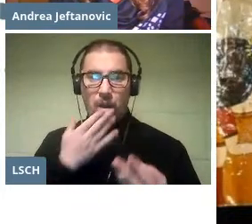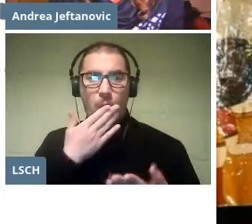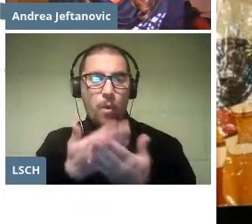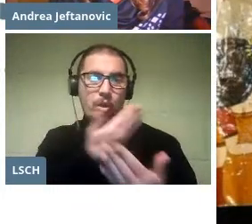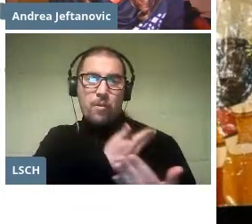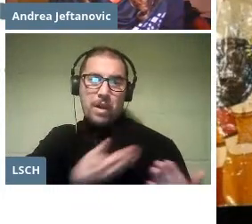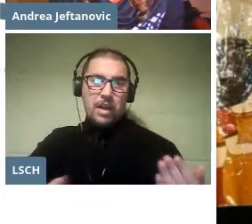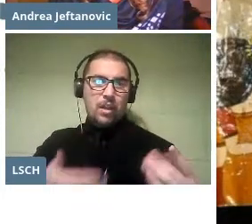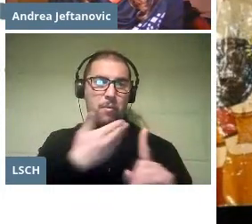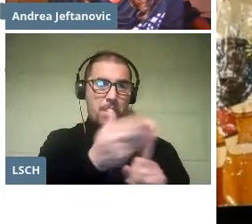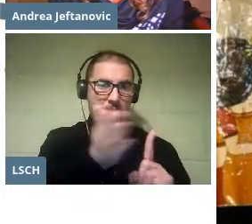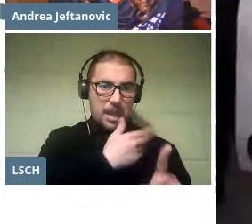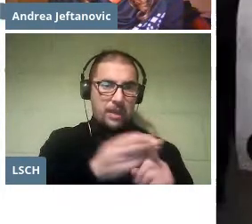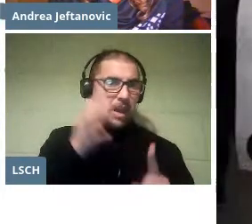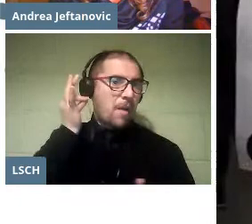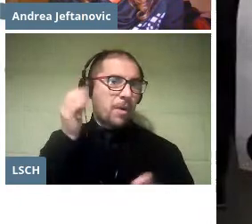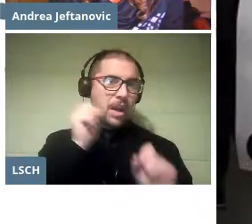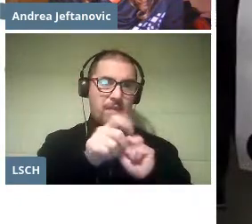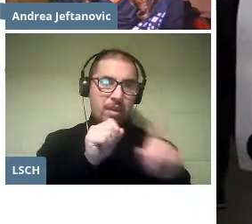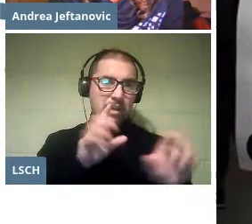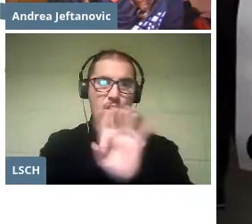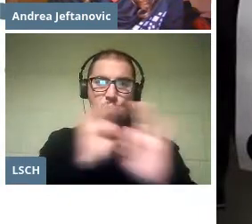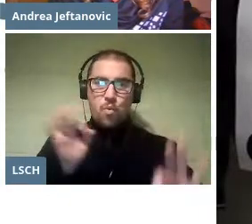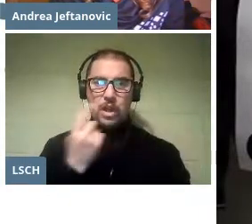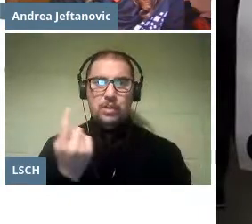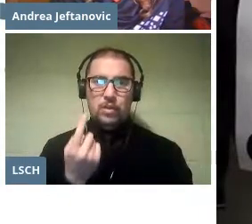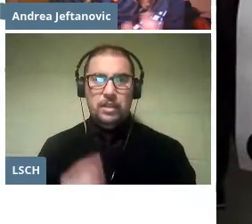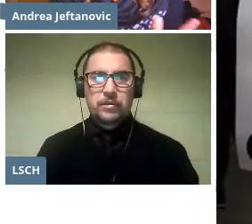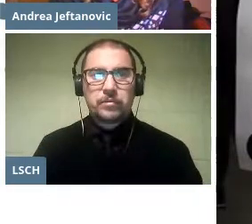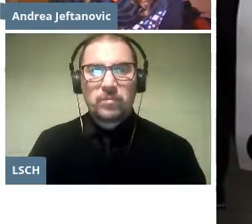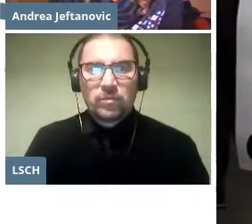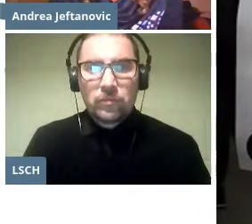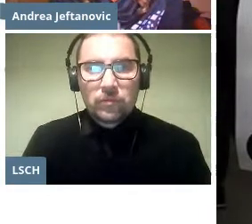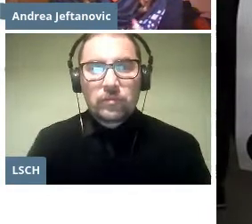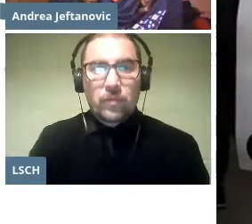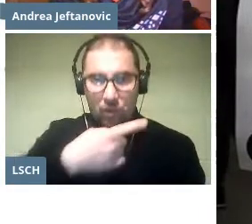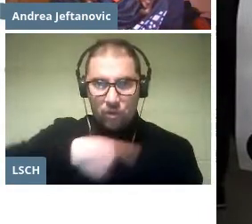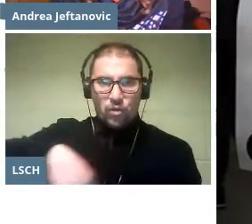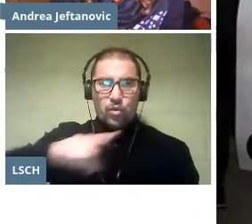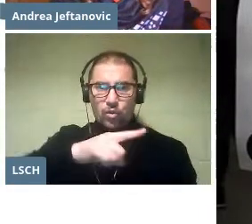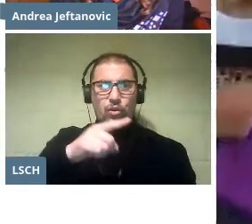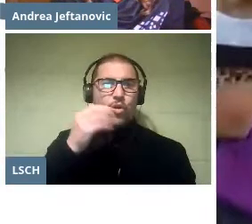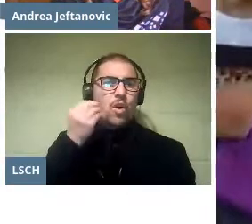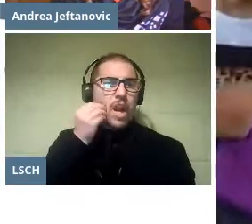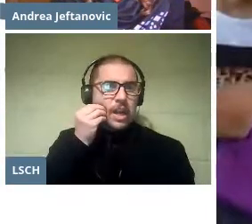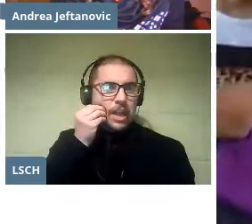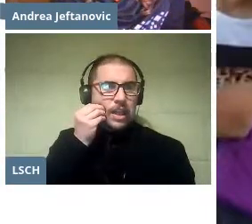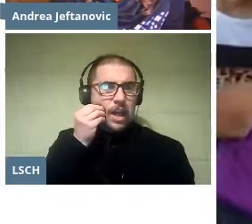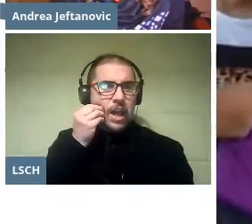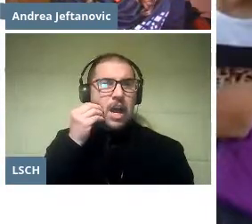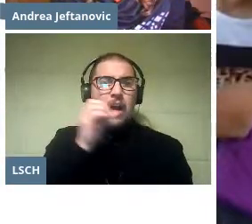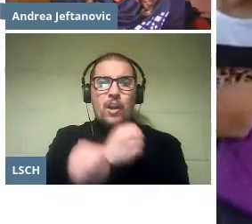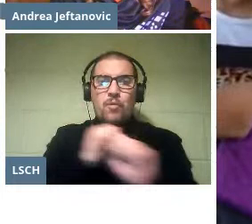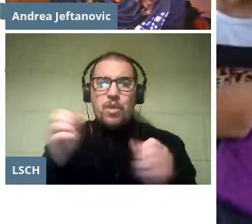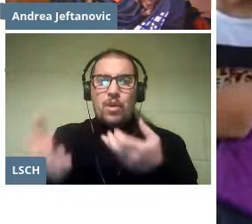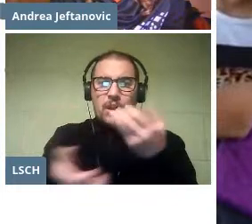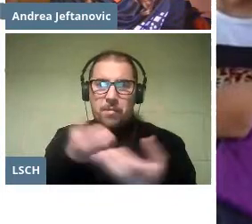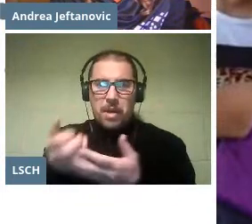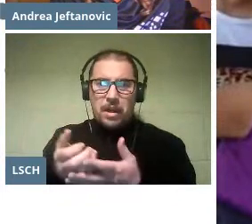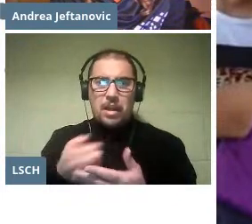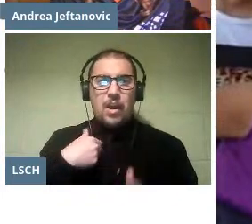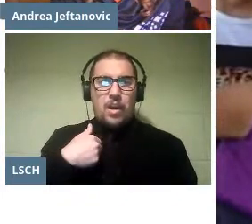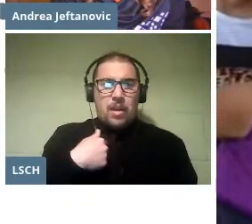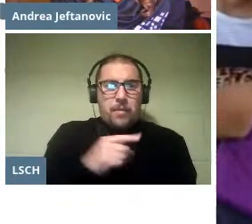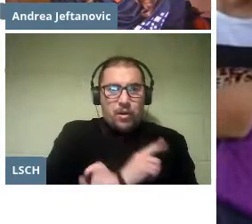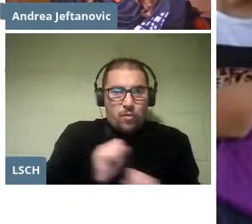se defienden, nunca más solas. Somos las nietas de las brujas que no pudiste quemar. Lo que no tuve para mí,